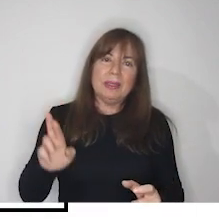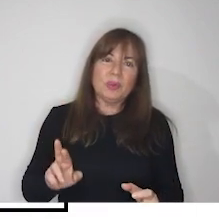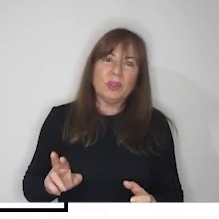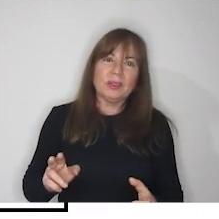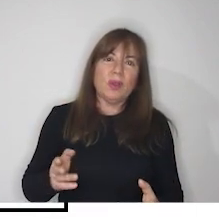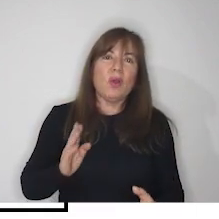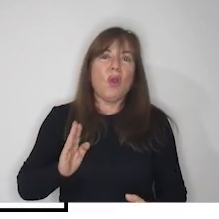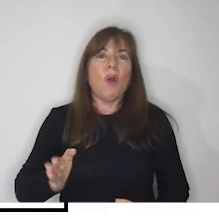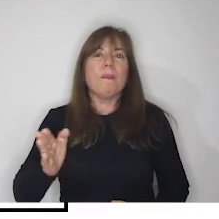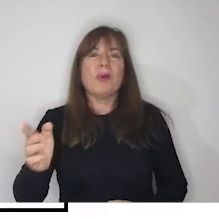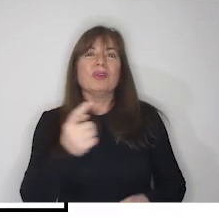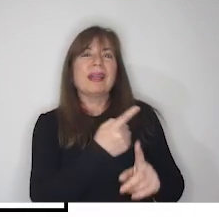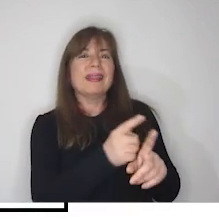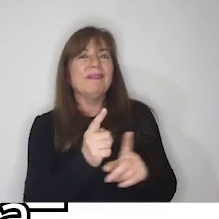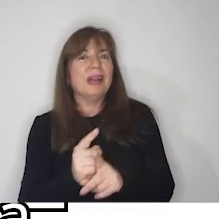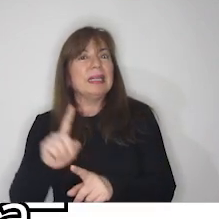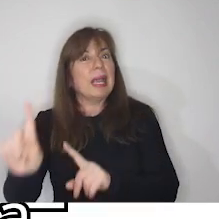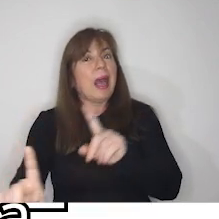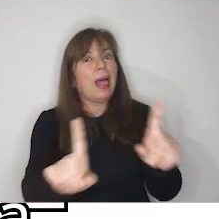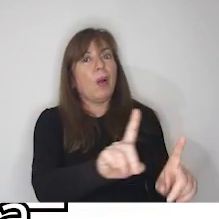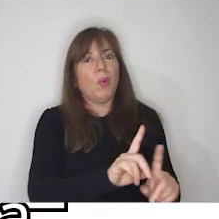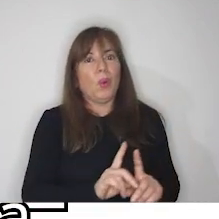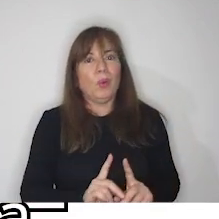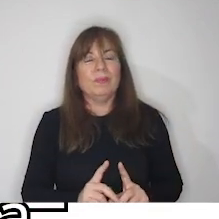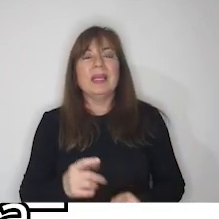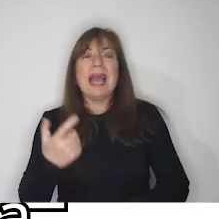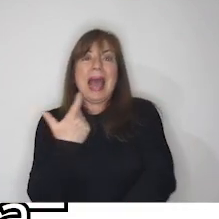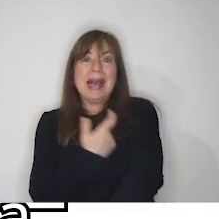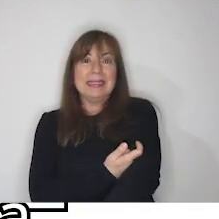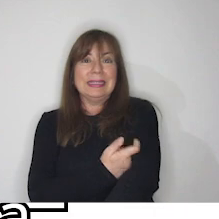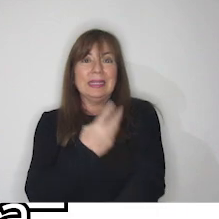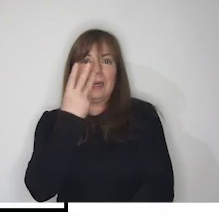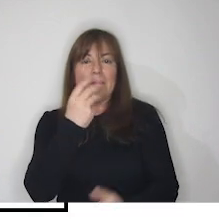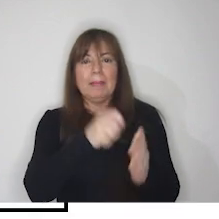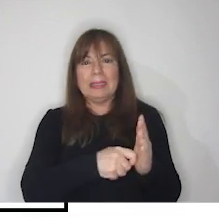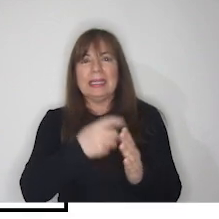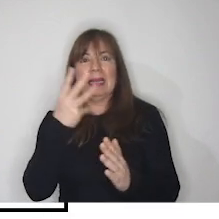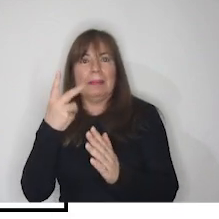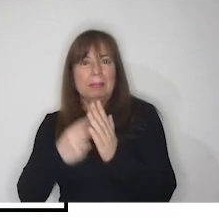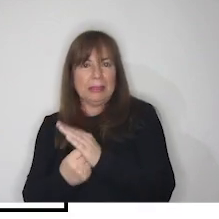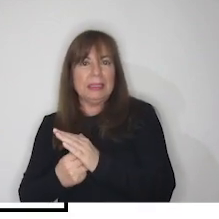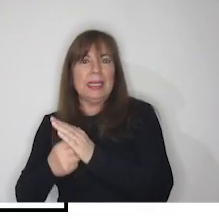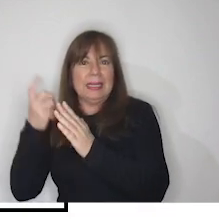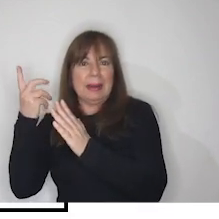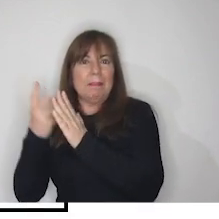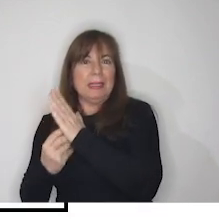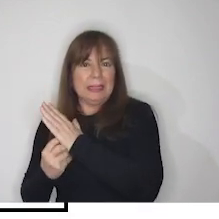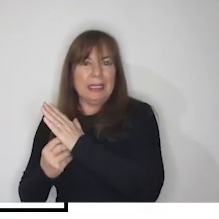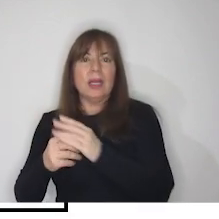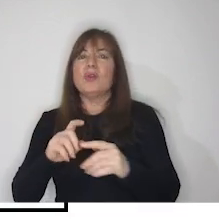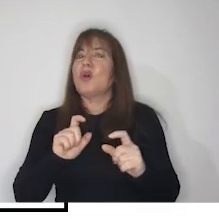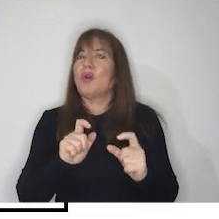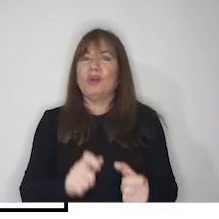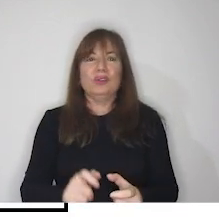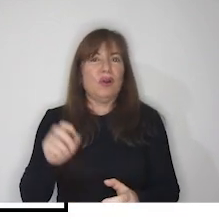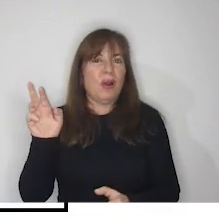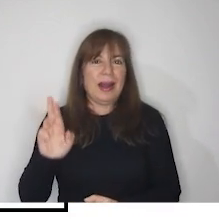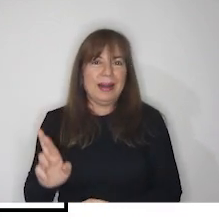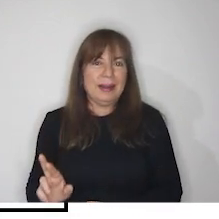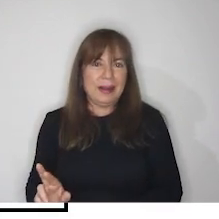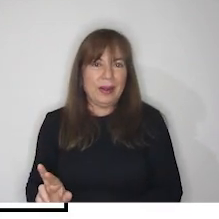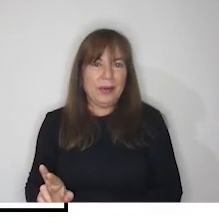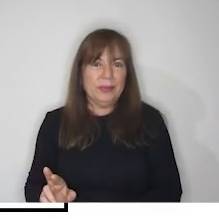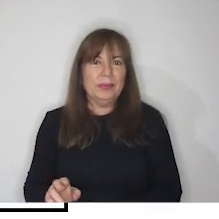una vez al mes. Algunas veces regula la menstruación, porque se comporta diferente en cada persona. Los